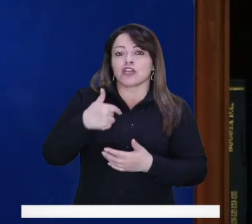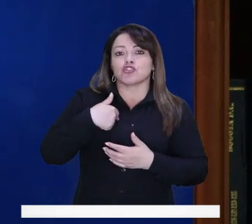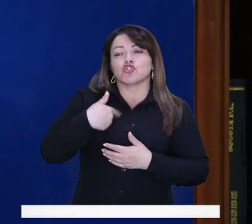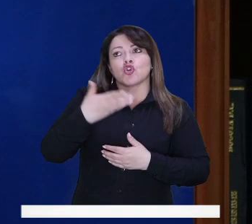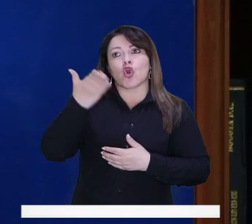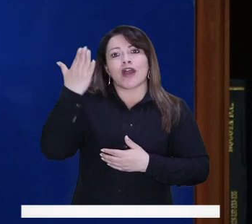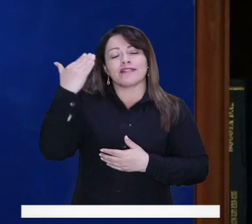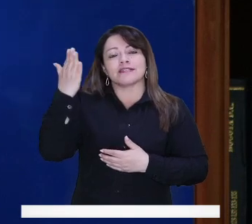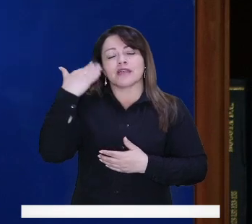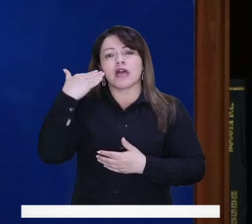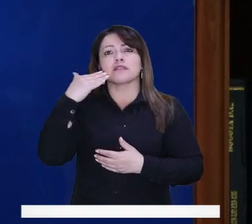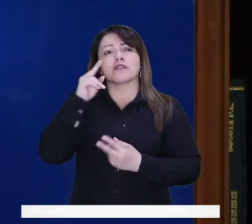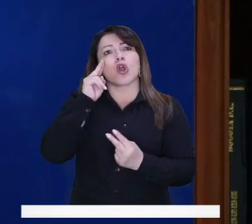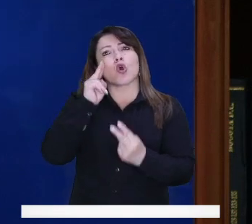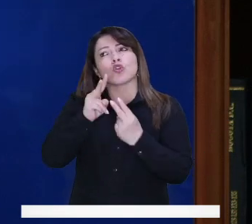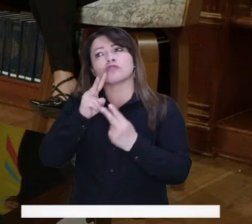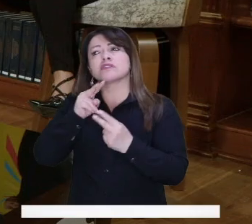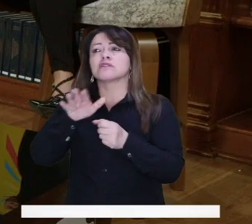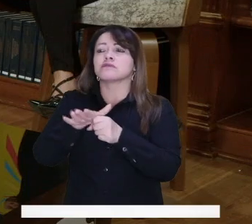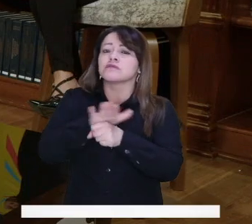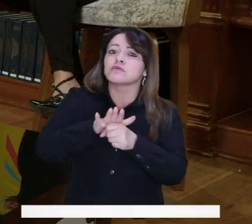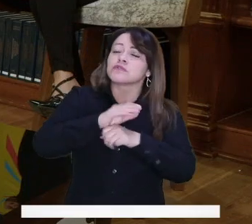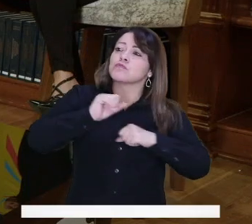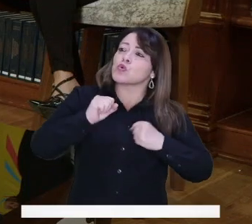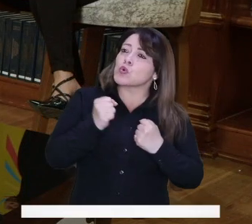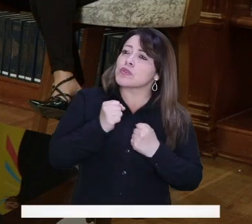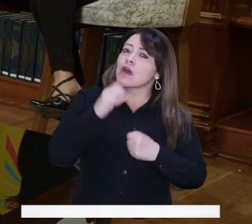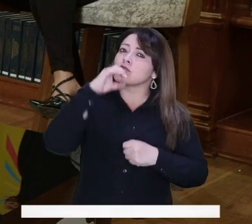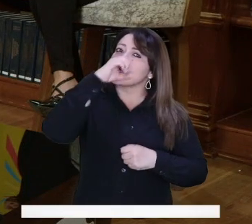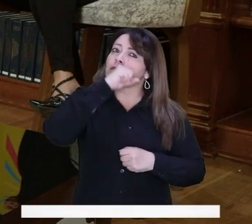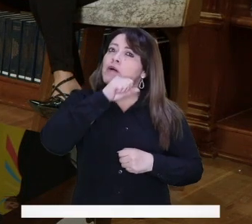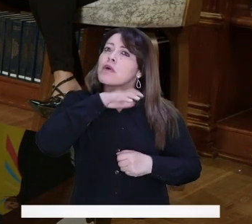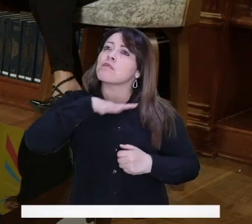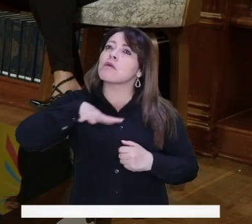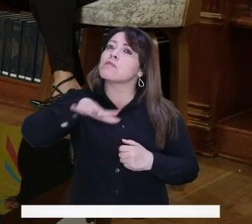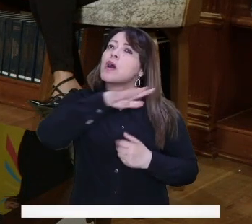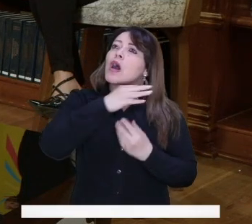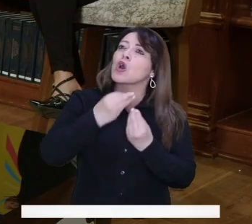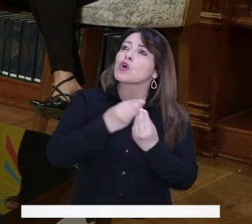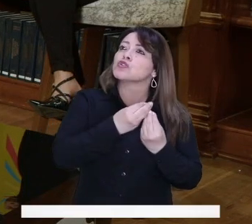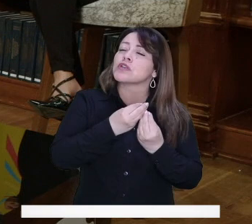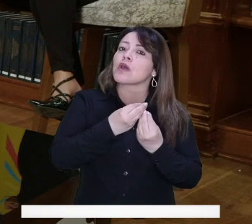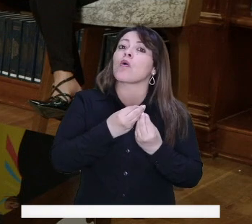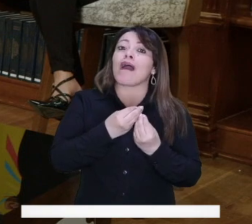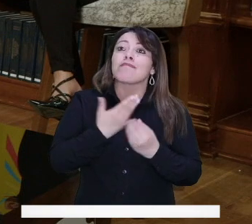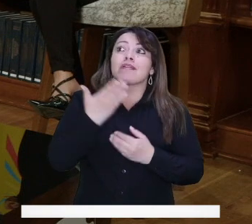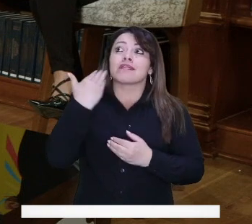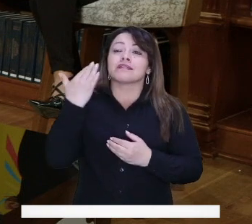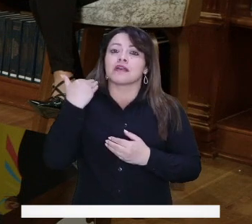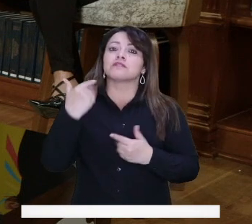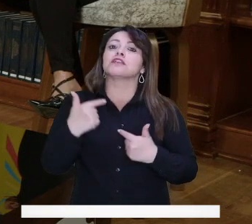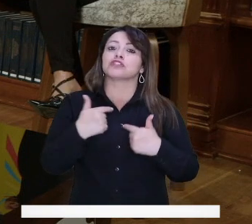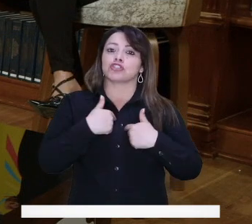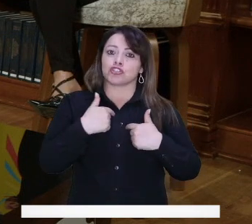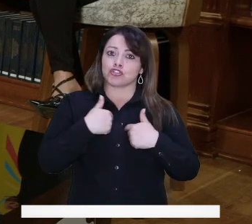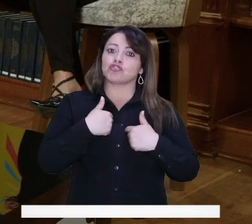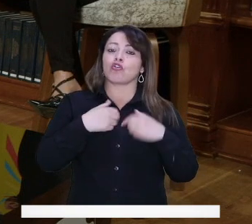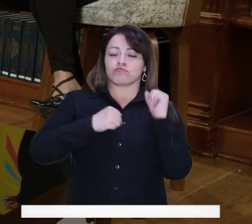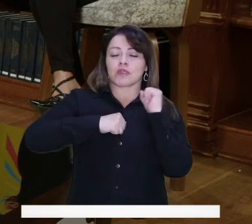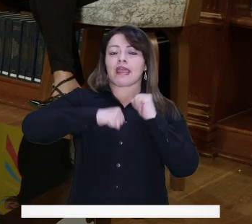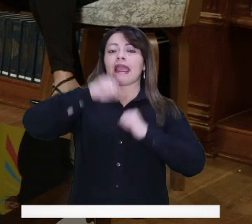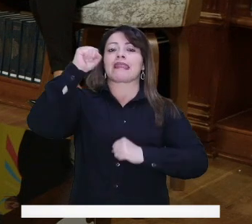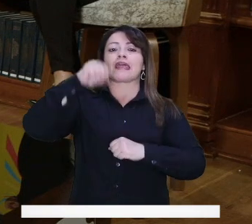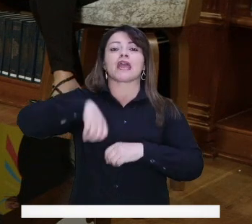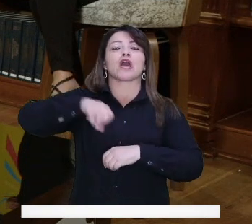estaba en mis primeras de cambio conociendo todo este escenario del Consejo de la Ciudad de Bogotá y tuve la gran fortuna de haber sido